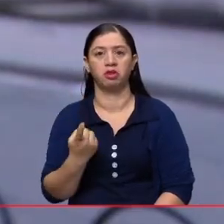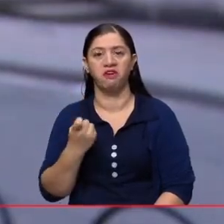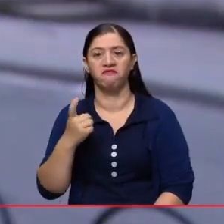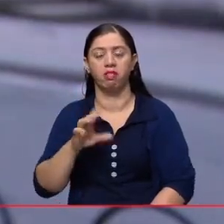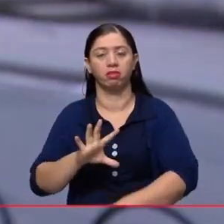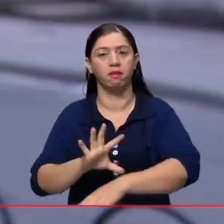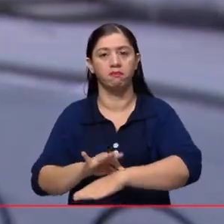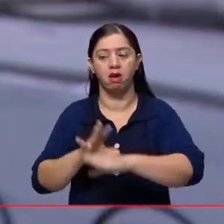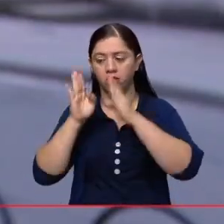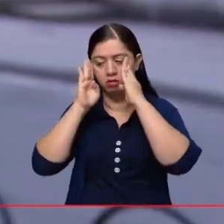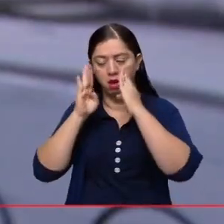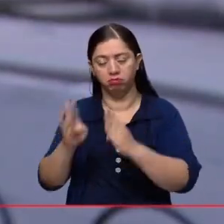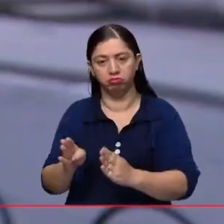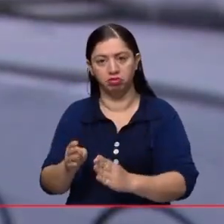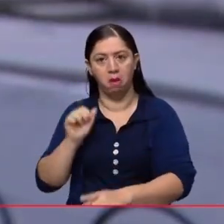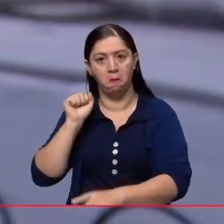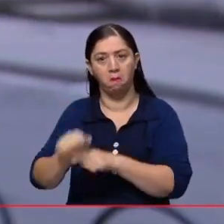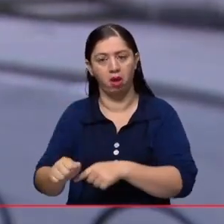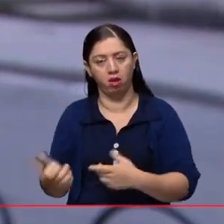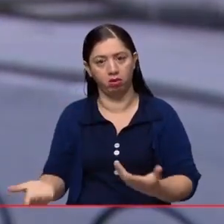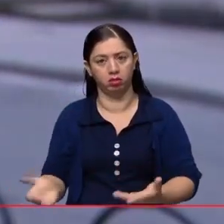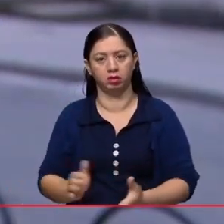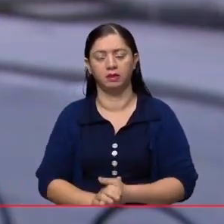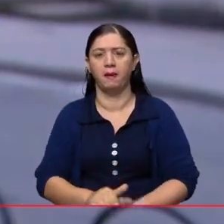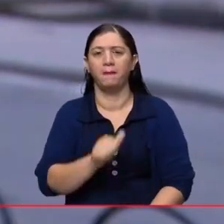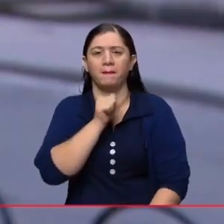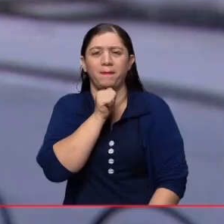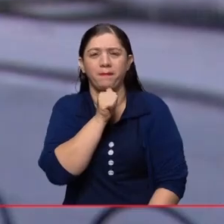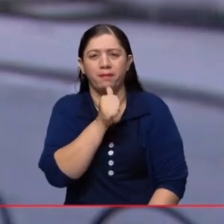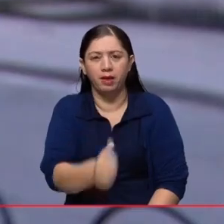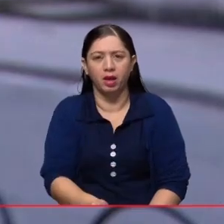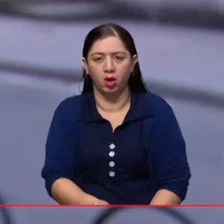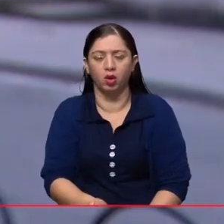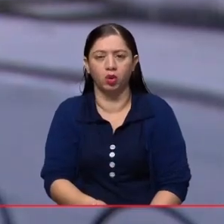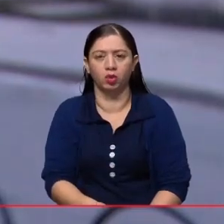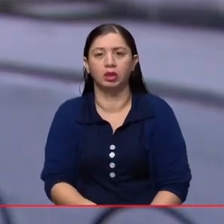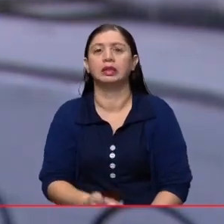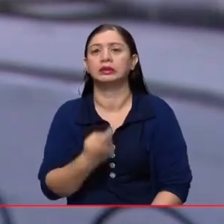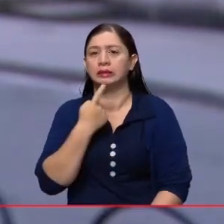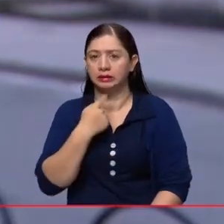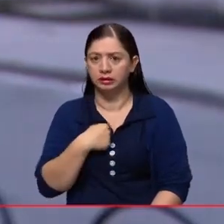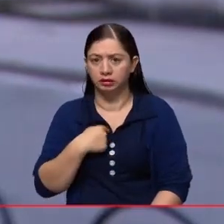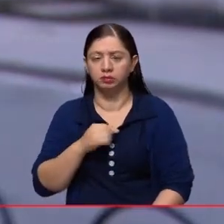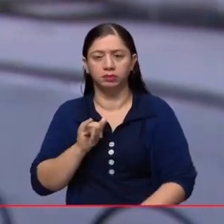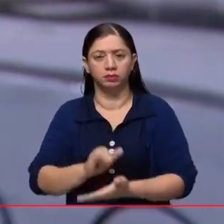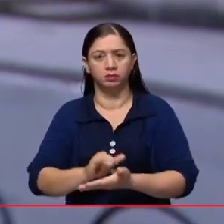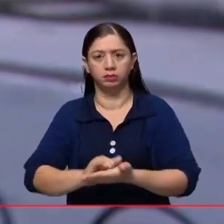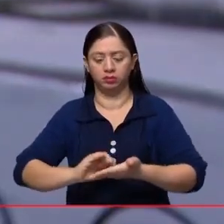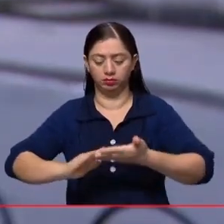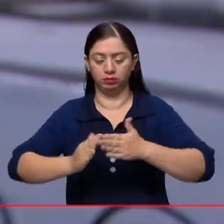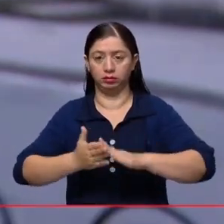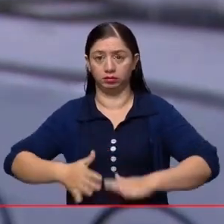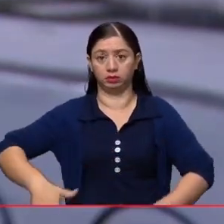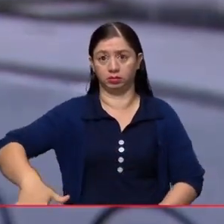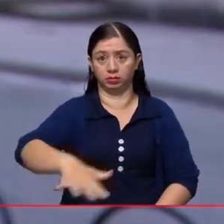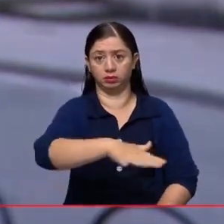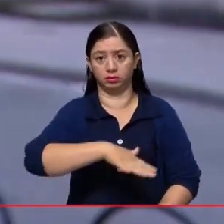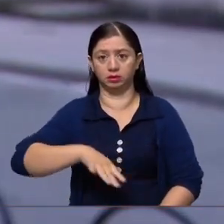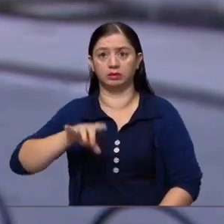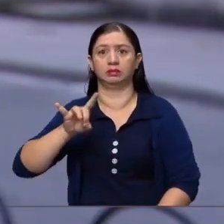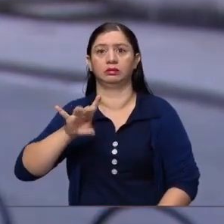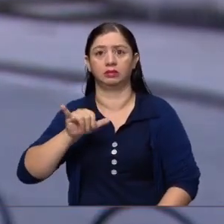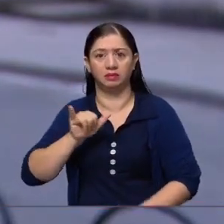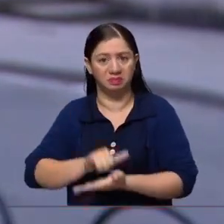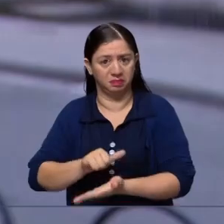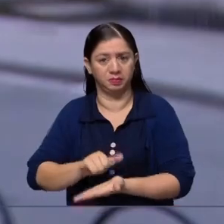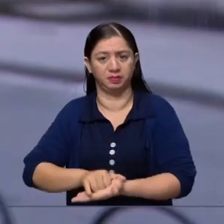negligencia médica. Y lo peor, José Vicente y Luz Angeli, es que nos indican que en esta misma Comuna 15, con ese mismo centro